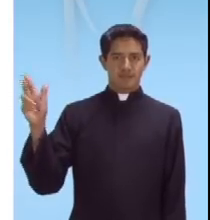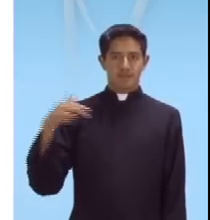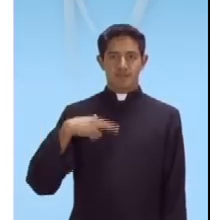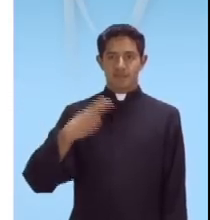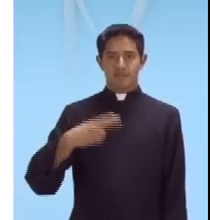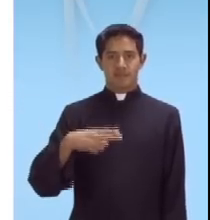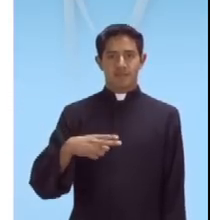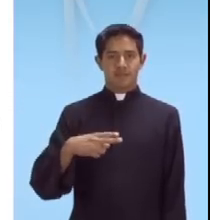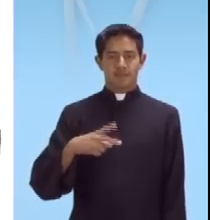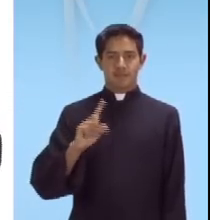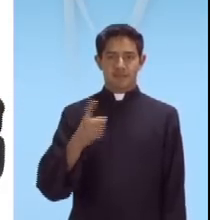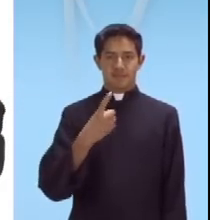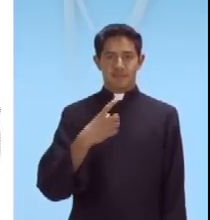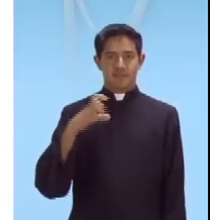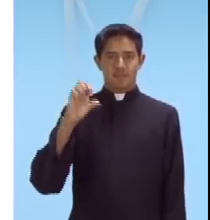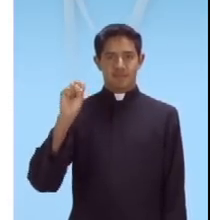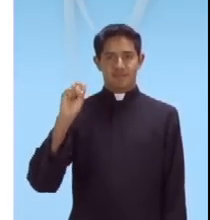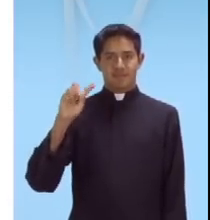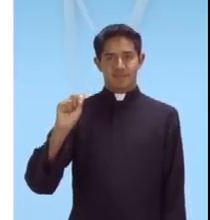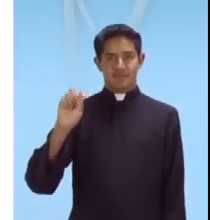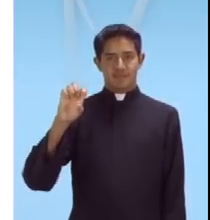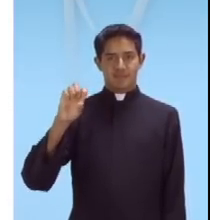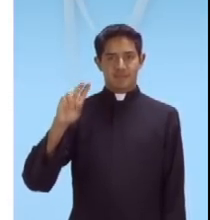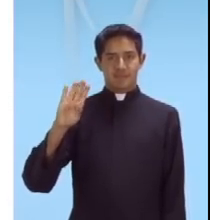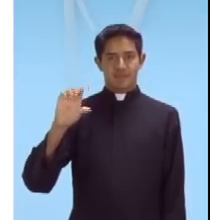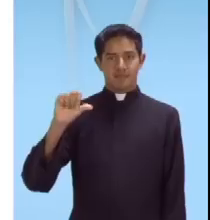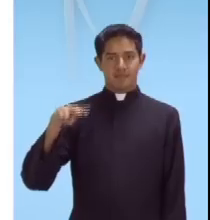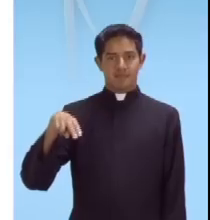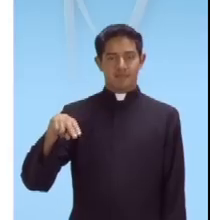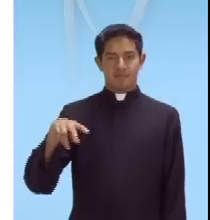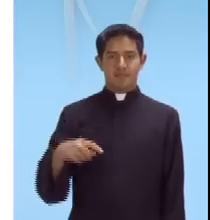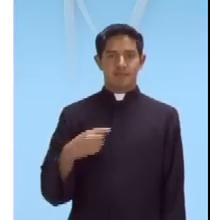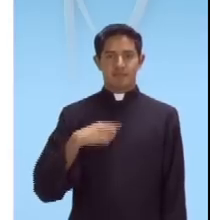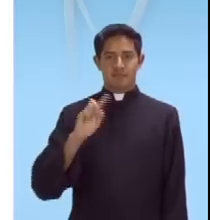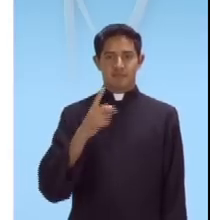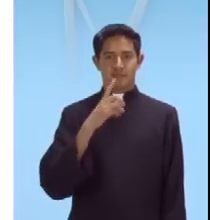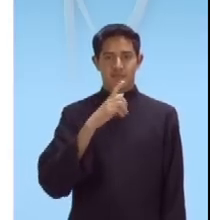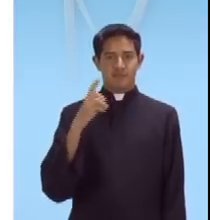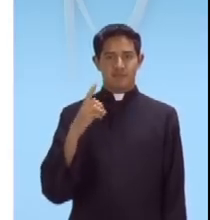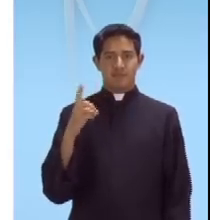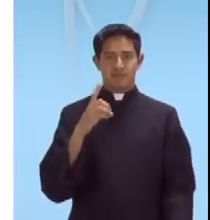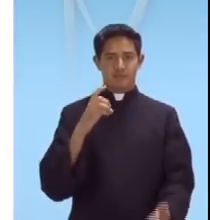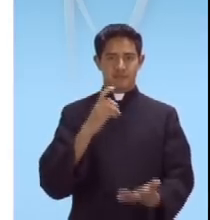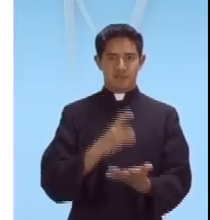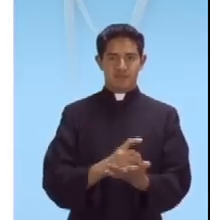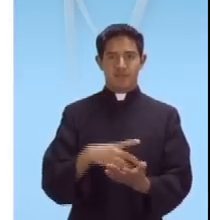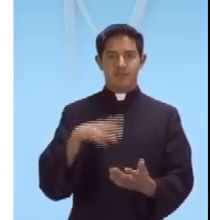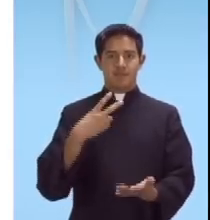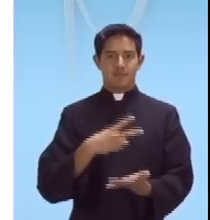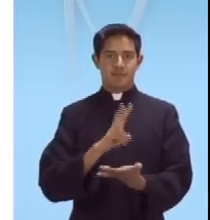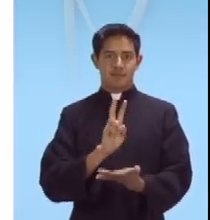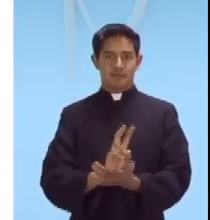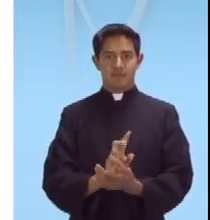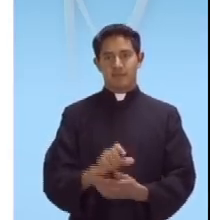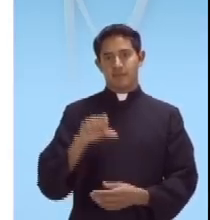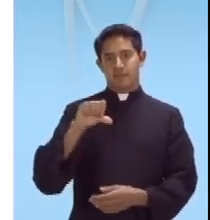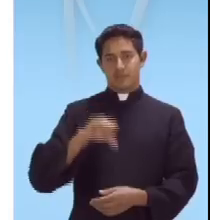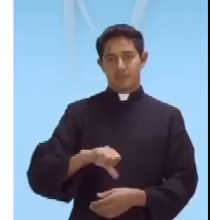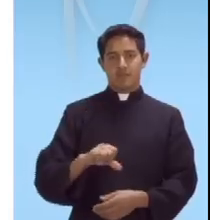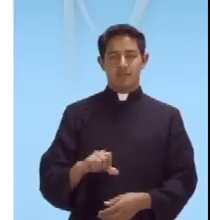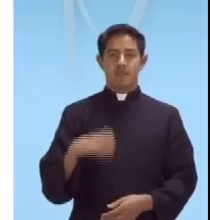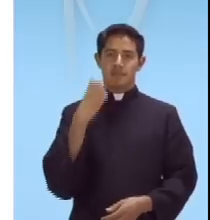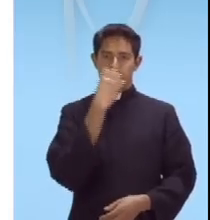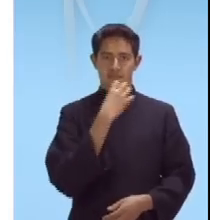Hola, mi nombre es Esteban Orozco García, pertenezco a la Diosa Ciudad Victoria y